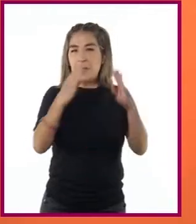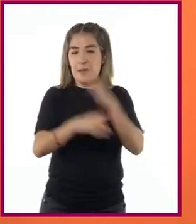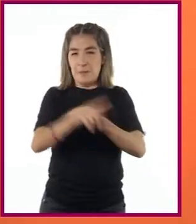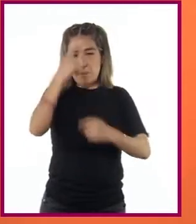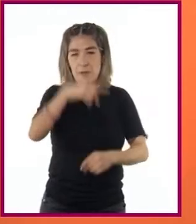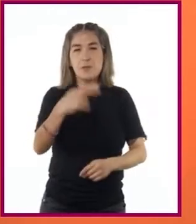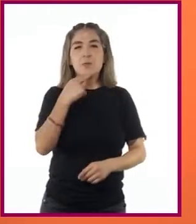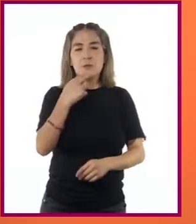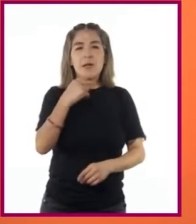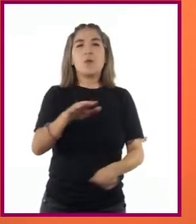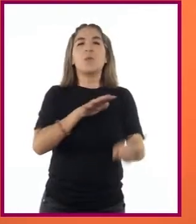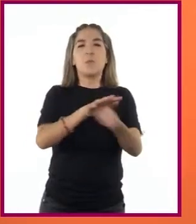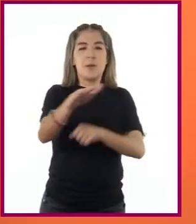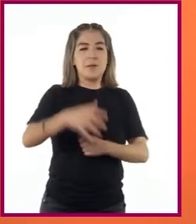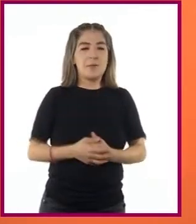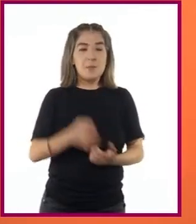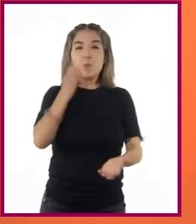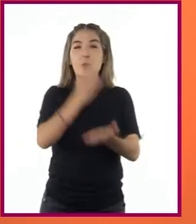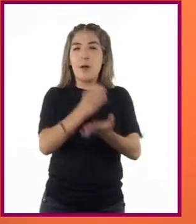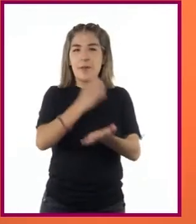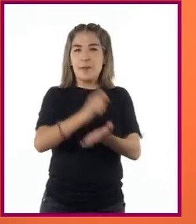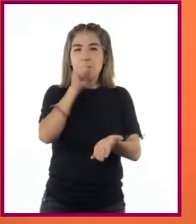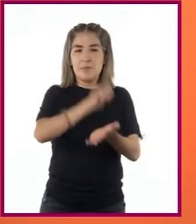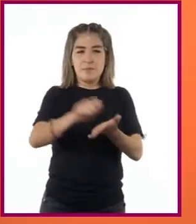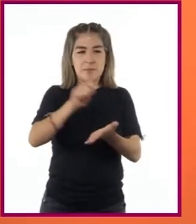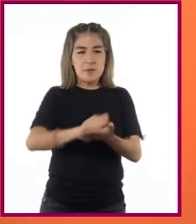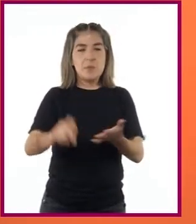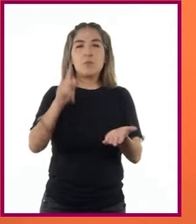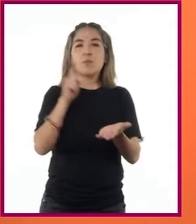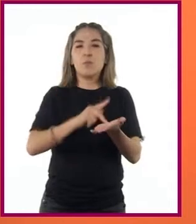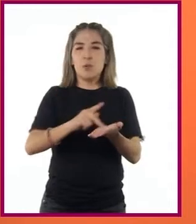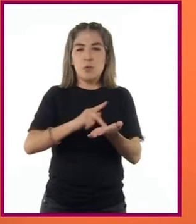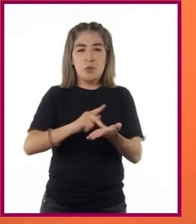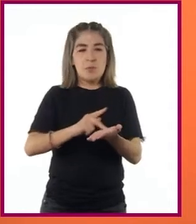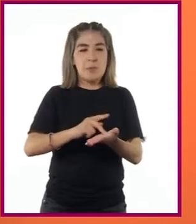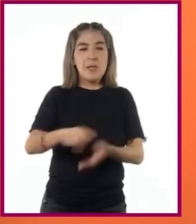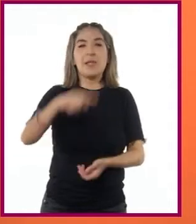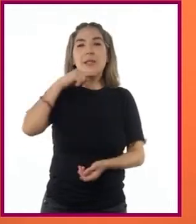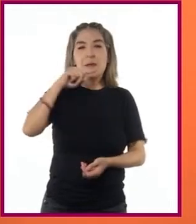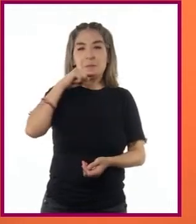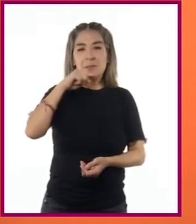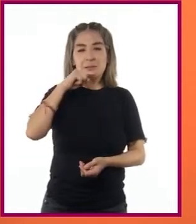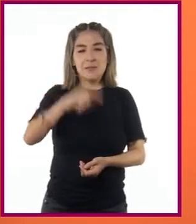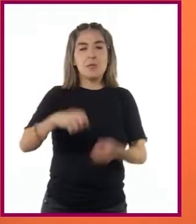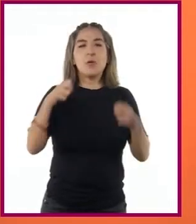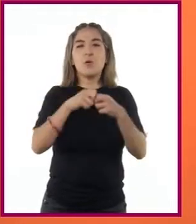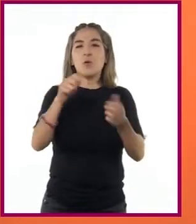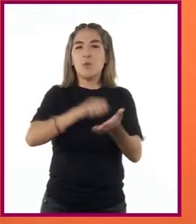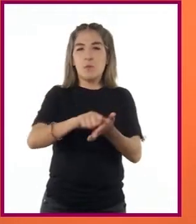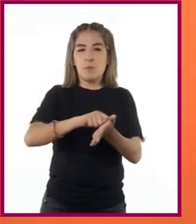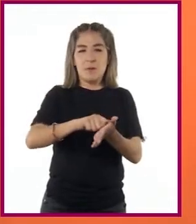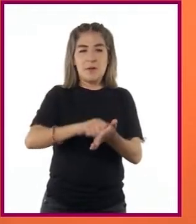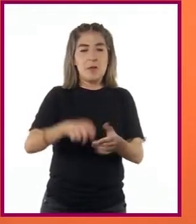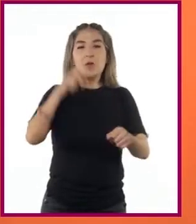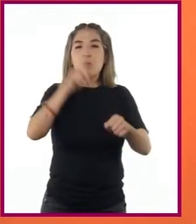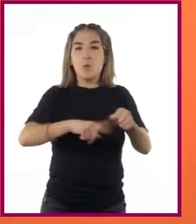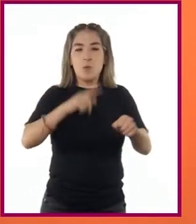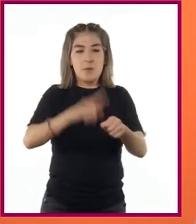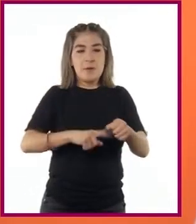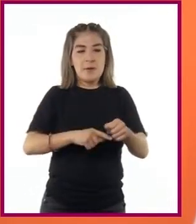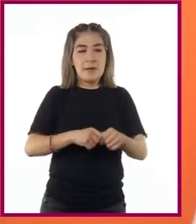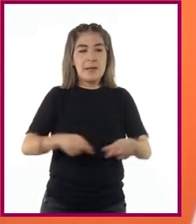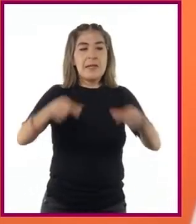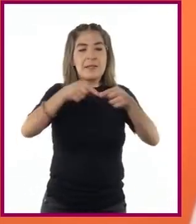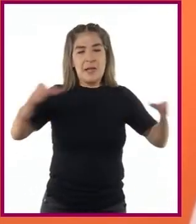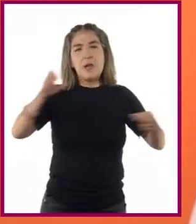sesión son cuaderno de apuntes, bolígrafo, lápiz, goma, colores y